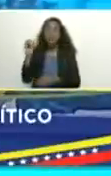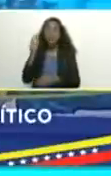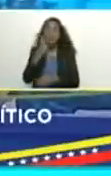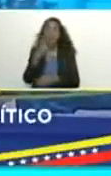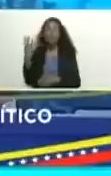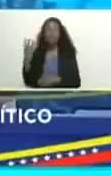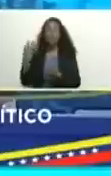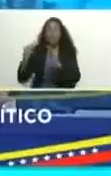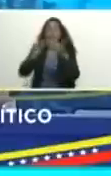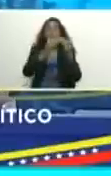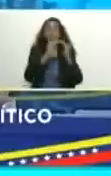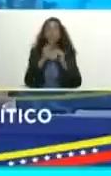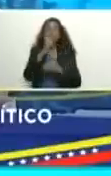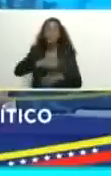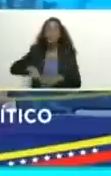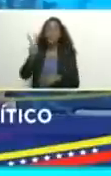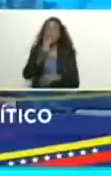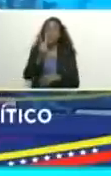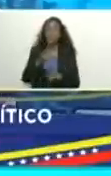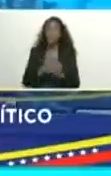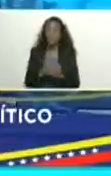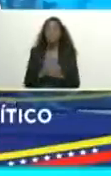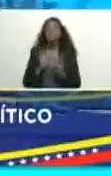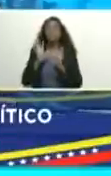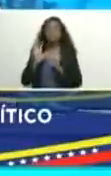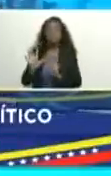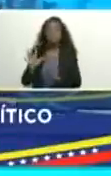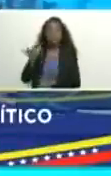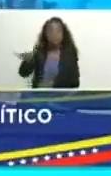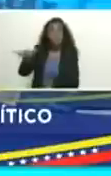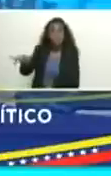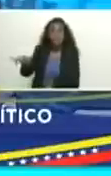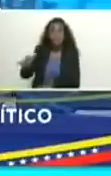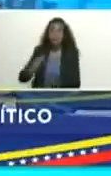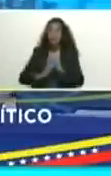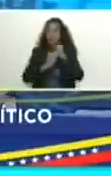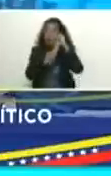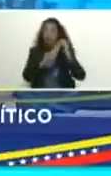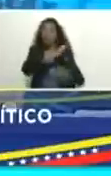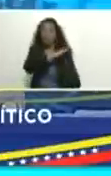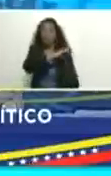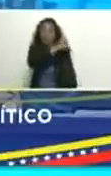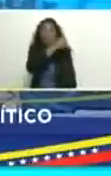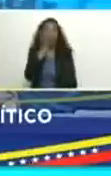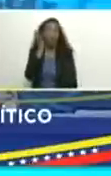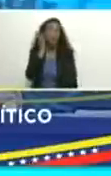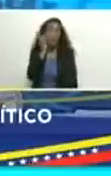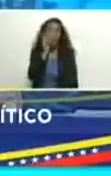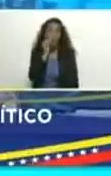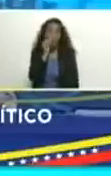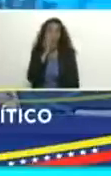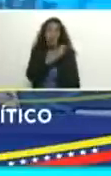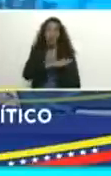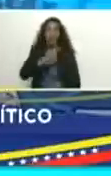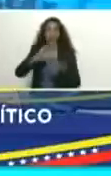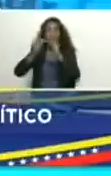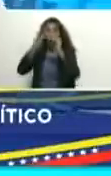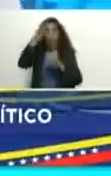46.542 comunidades del país. Así que ustedes, jefas y jefes de